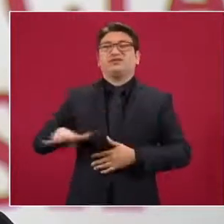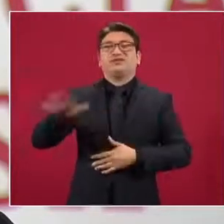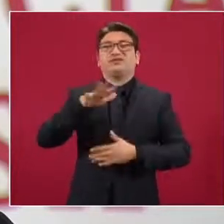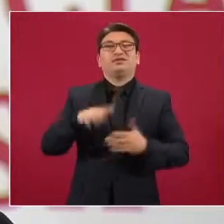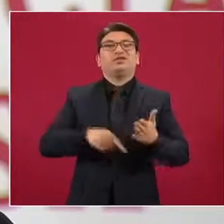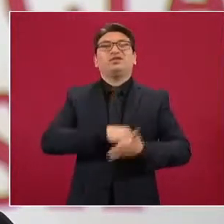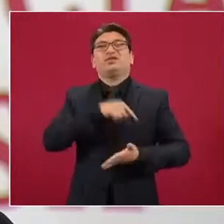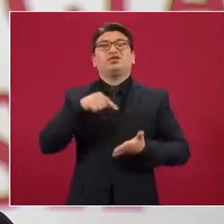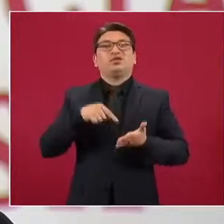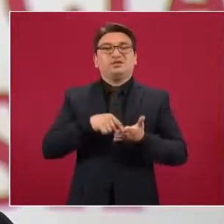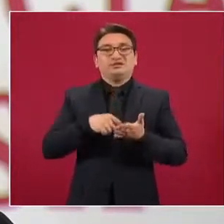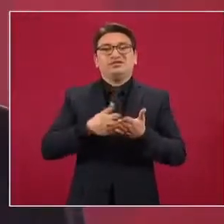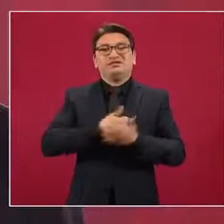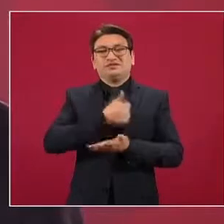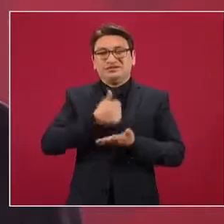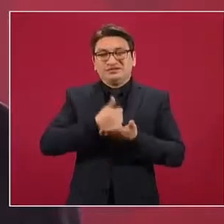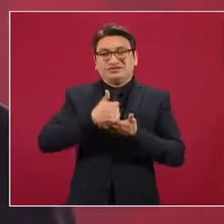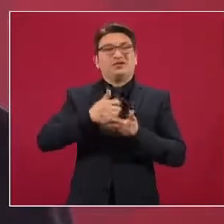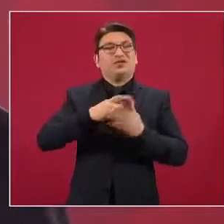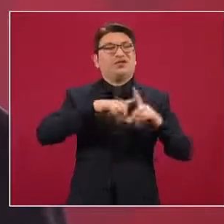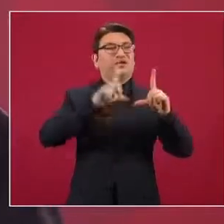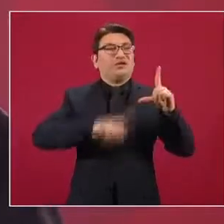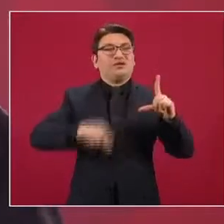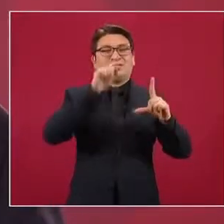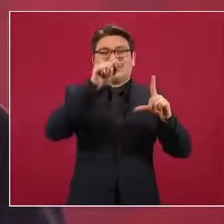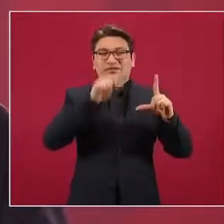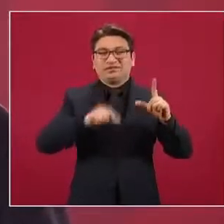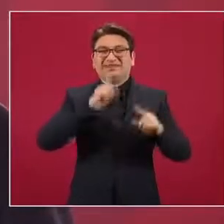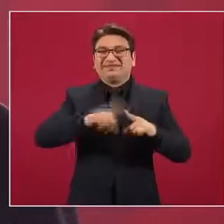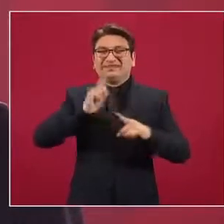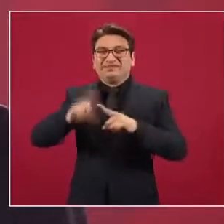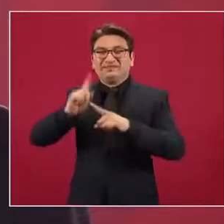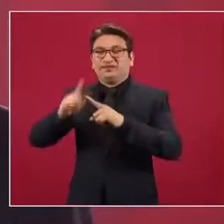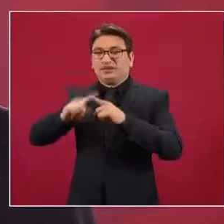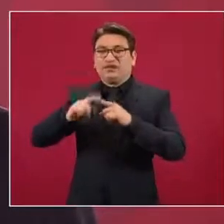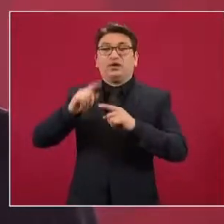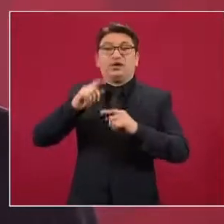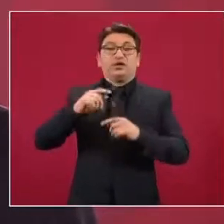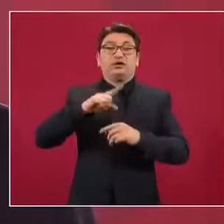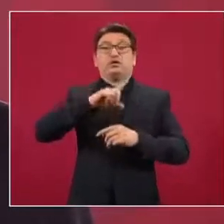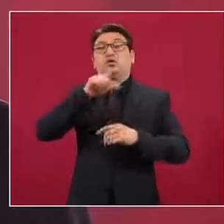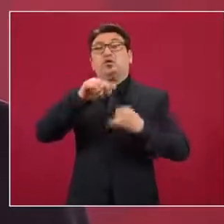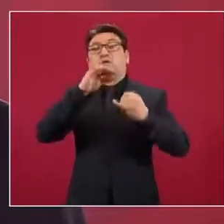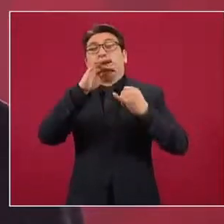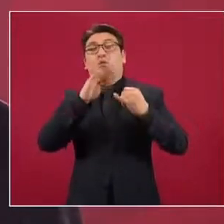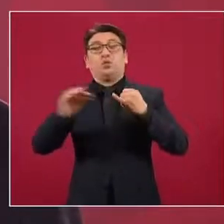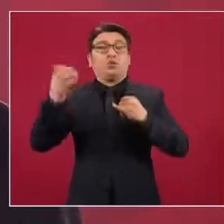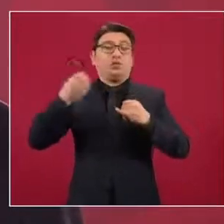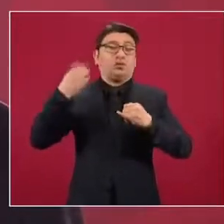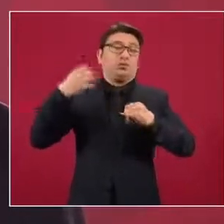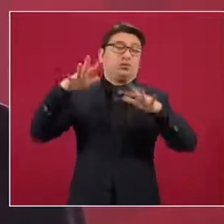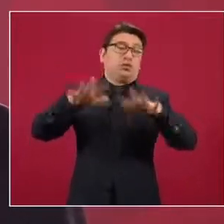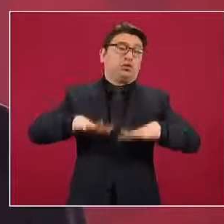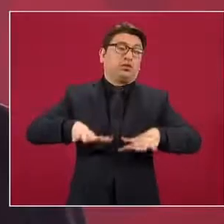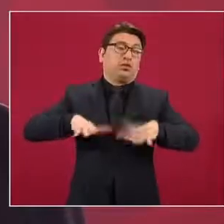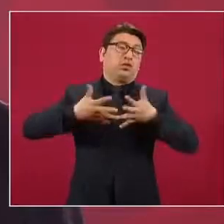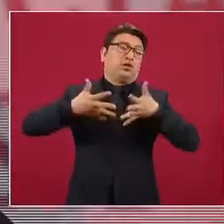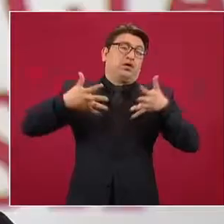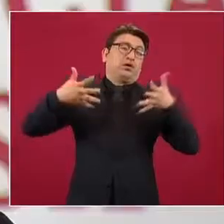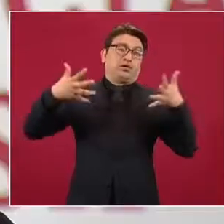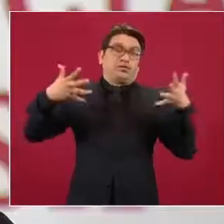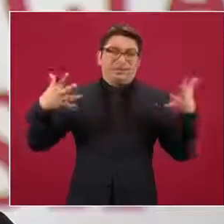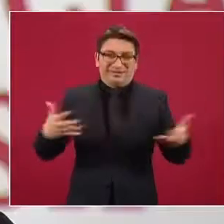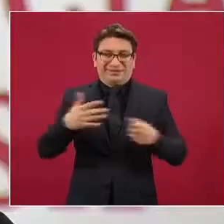que iban a desembocar en un gran foro nacional en la capital de la